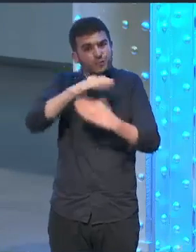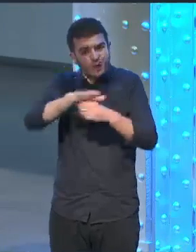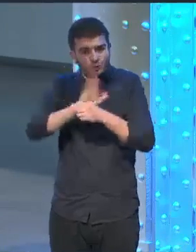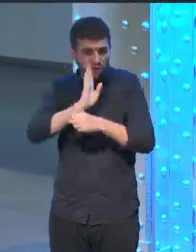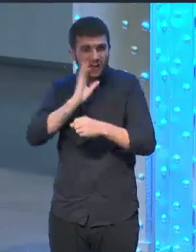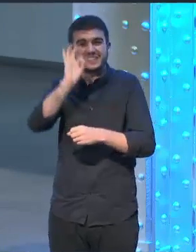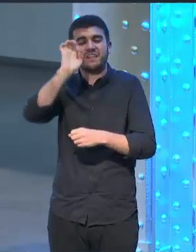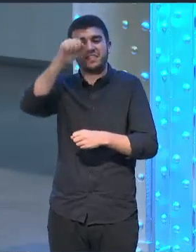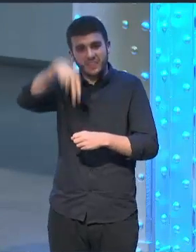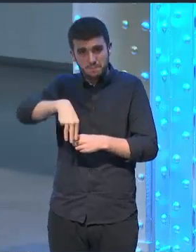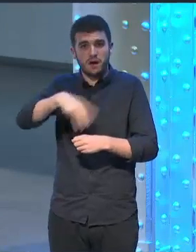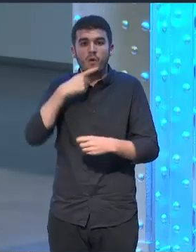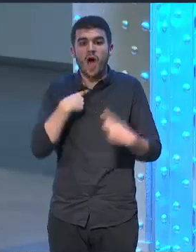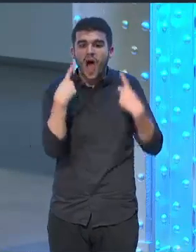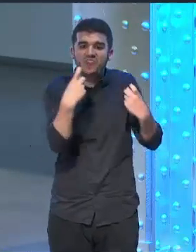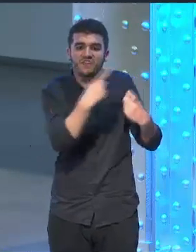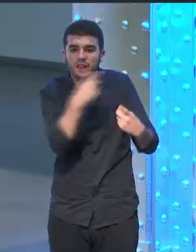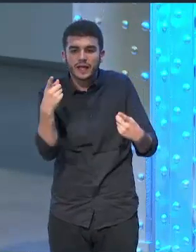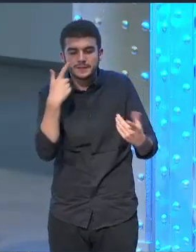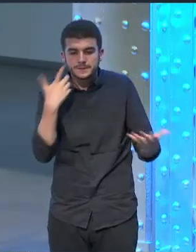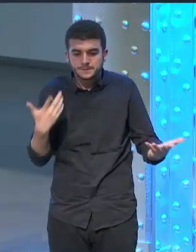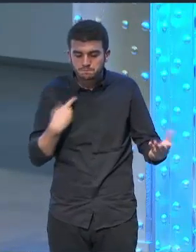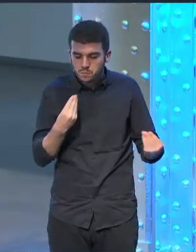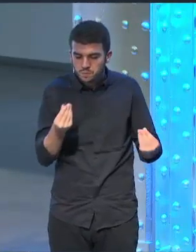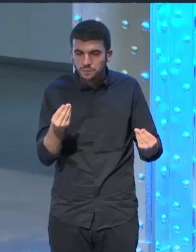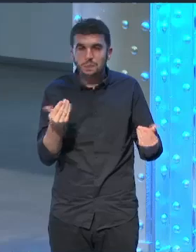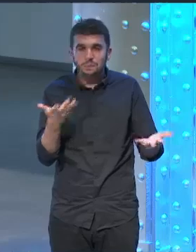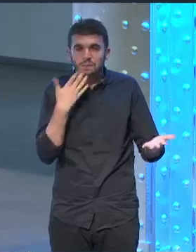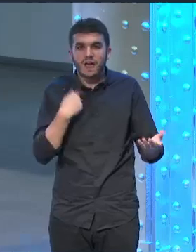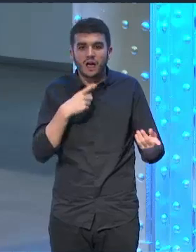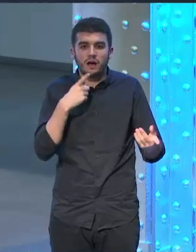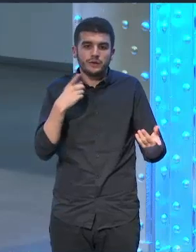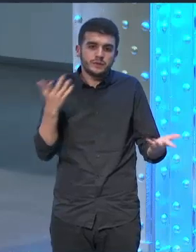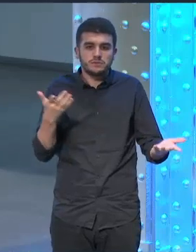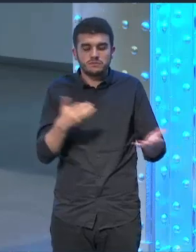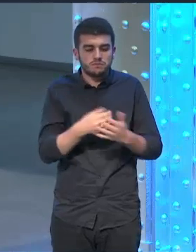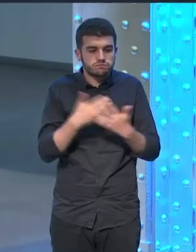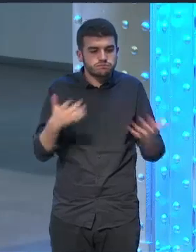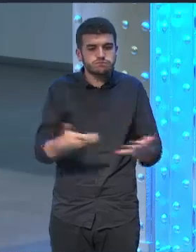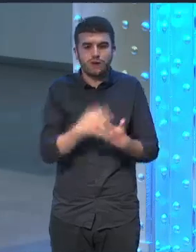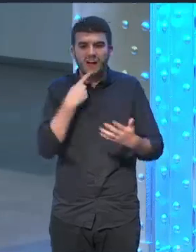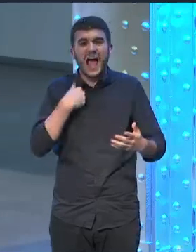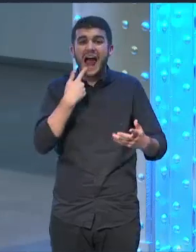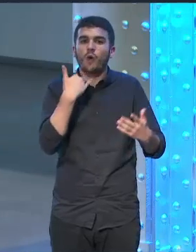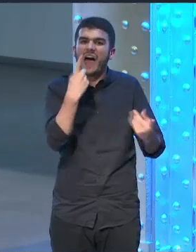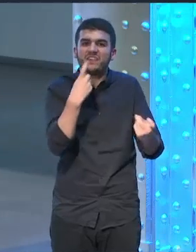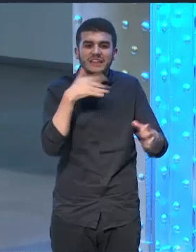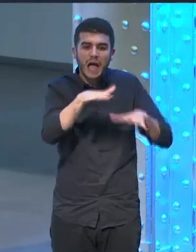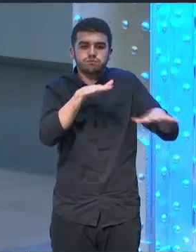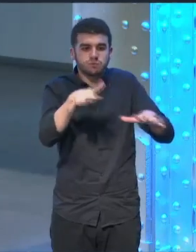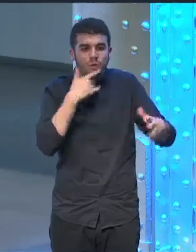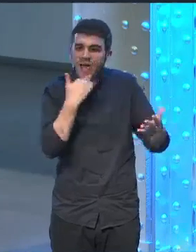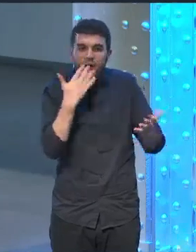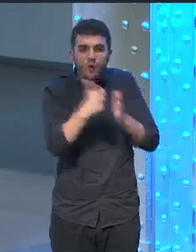hace falta que se realicen mecanismos, que se realicen acciones